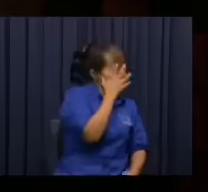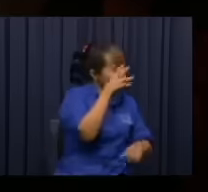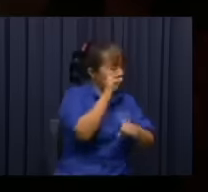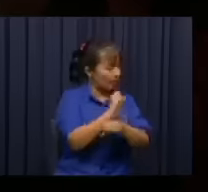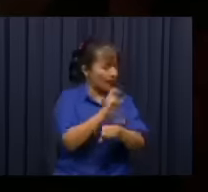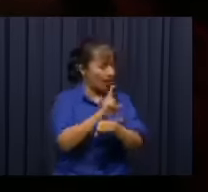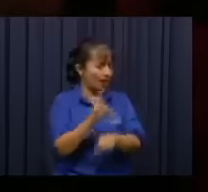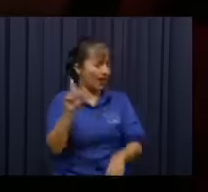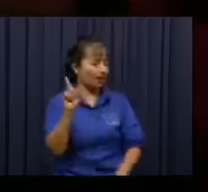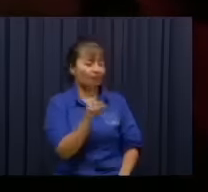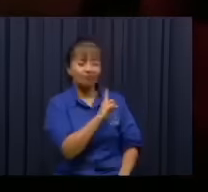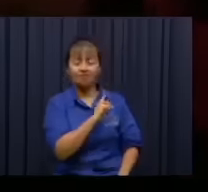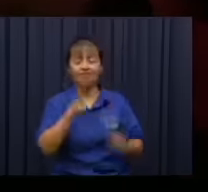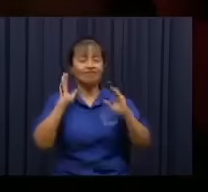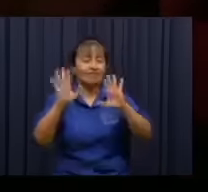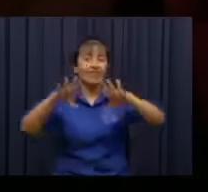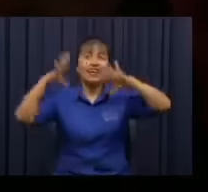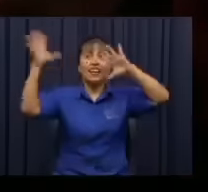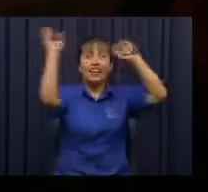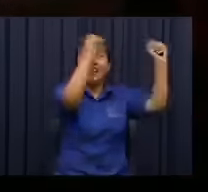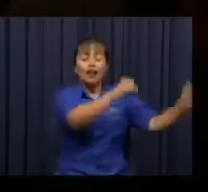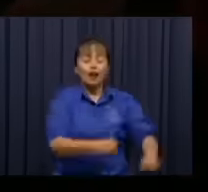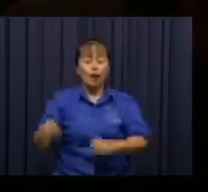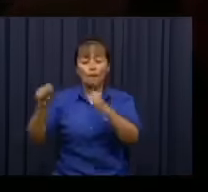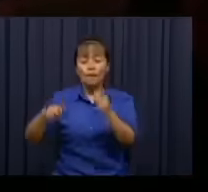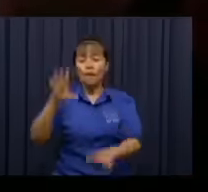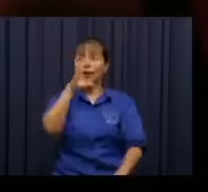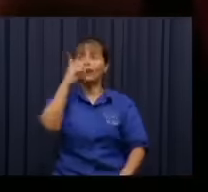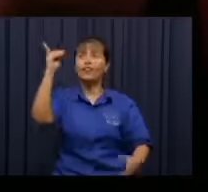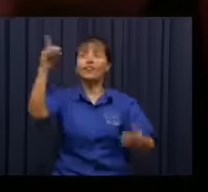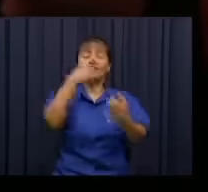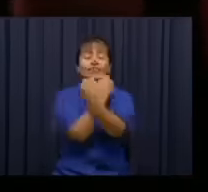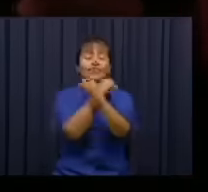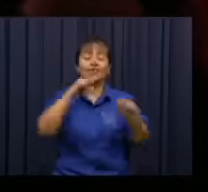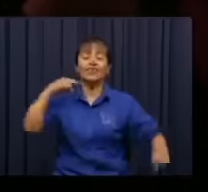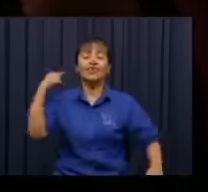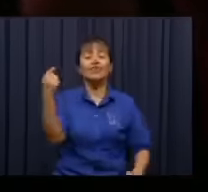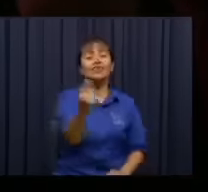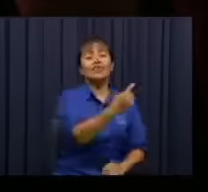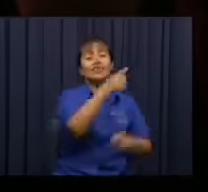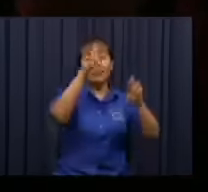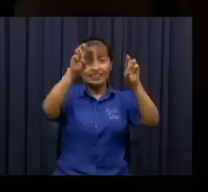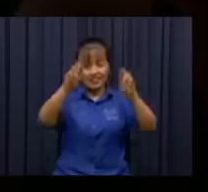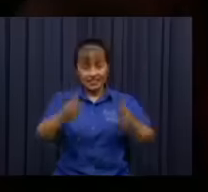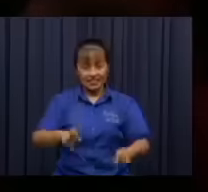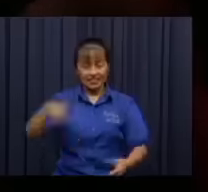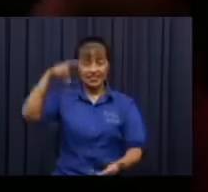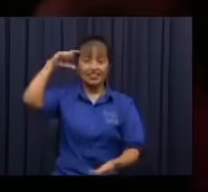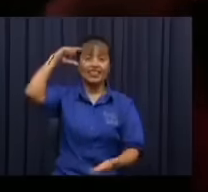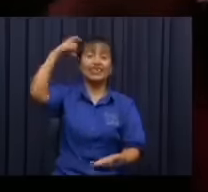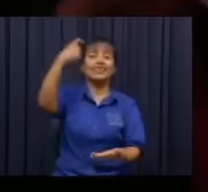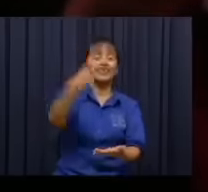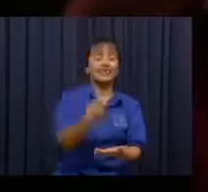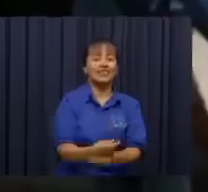incienso del Evangelio, que ha sido gran poder y libertad de la verdad gracias a él.